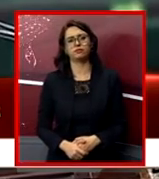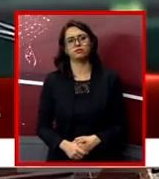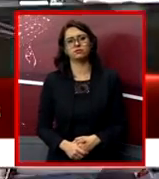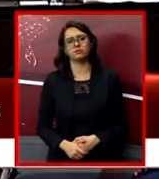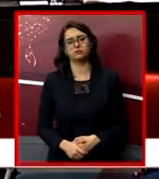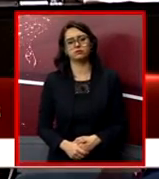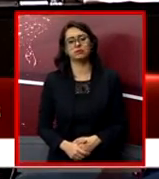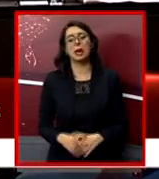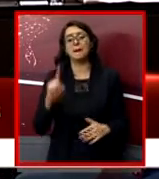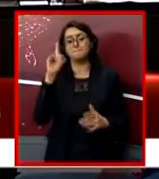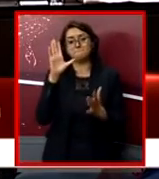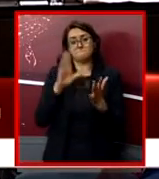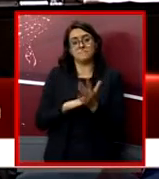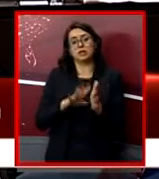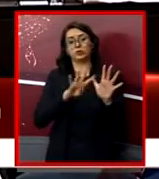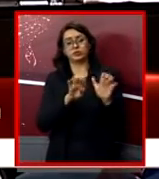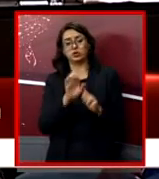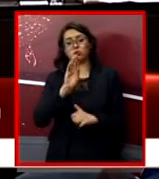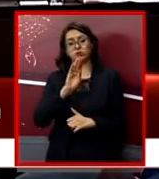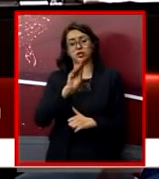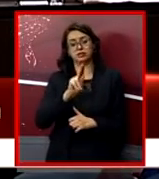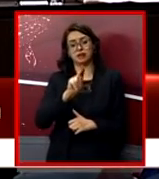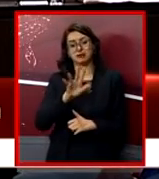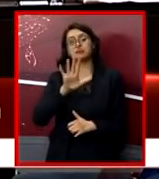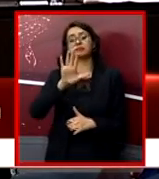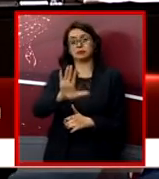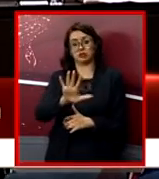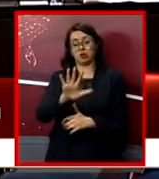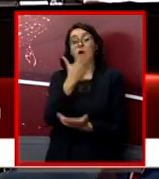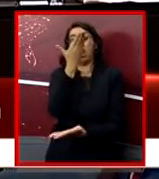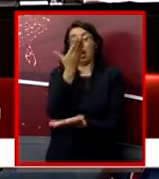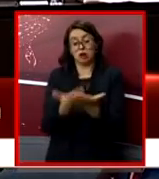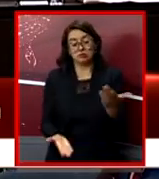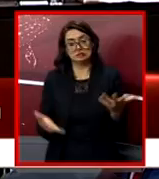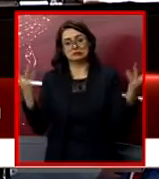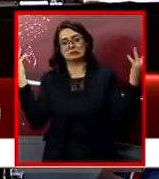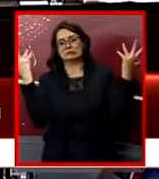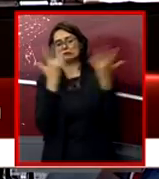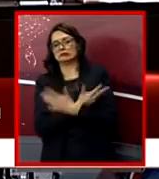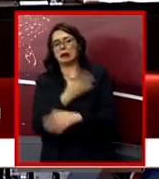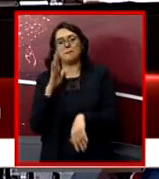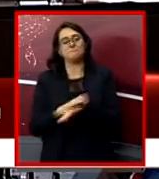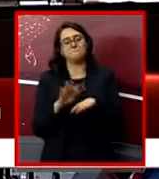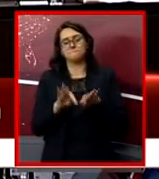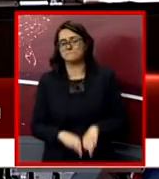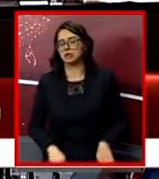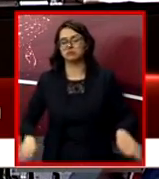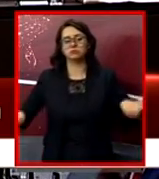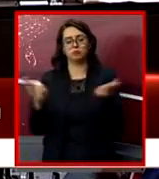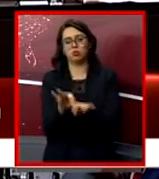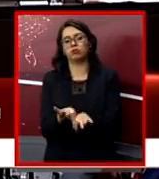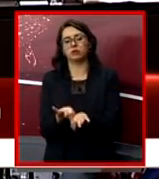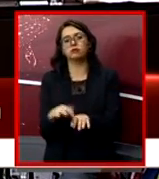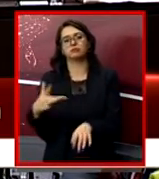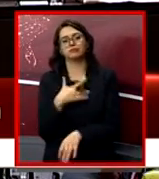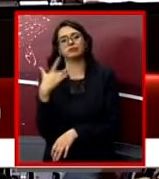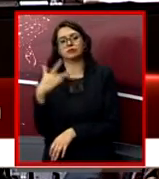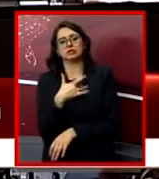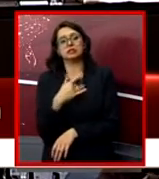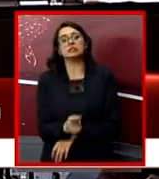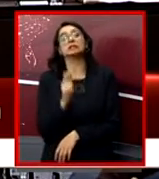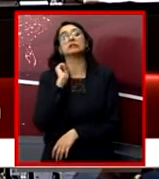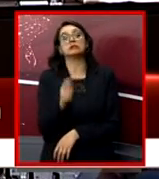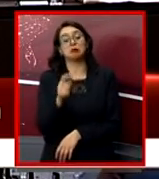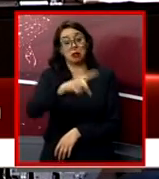Como ocurrió en 1985, nuevamente la lección más importante que nos deja este fenómeno natural es el